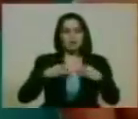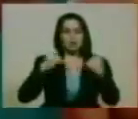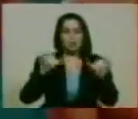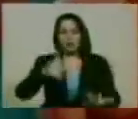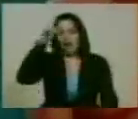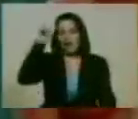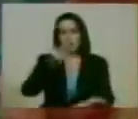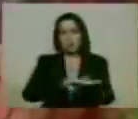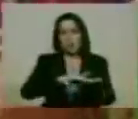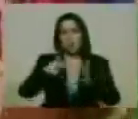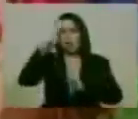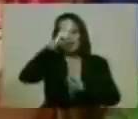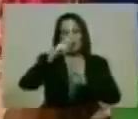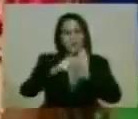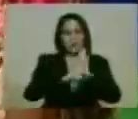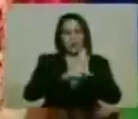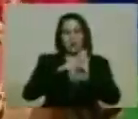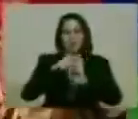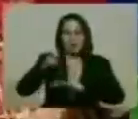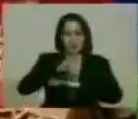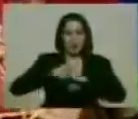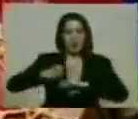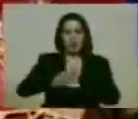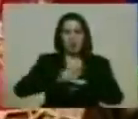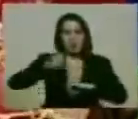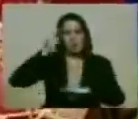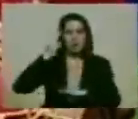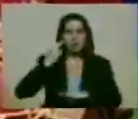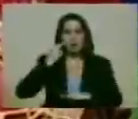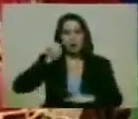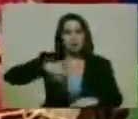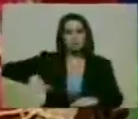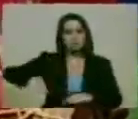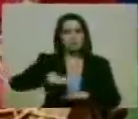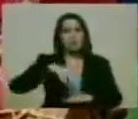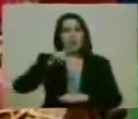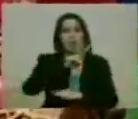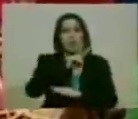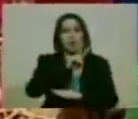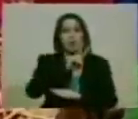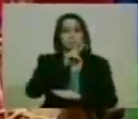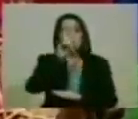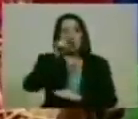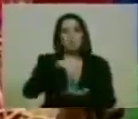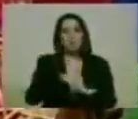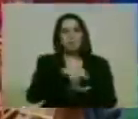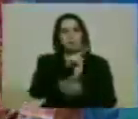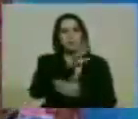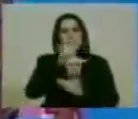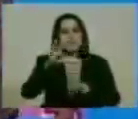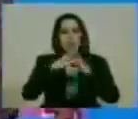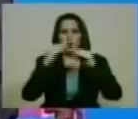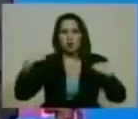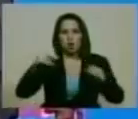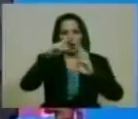gobierno bolivariano hacia el 2025. Lo apruebo en todas sus